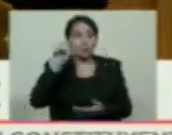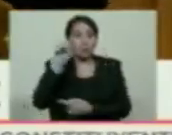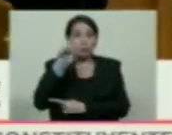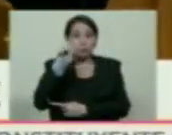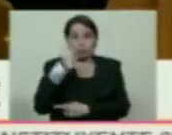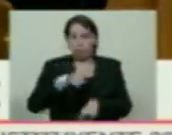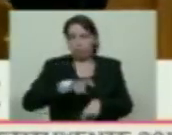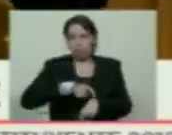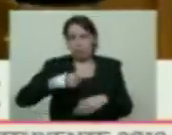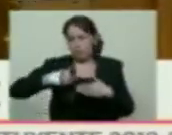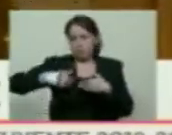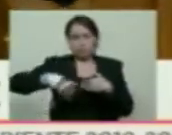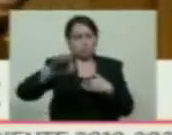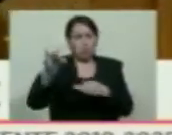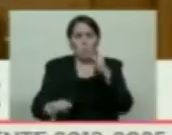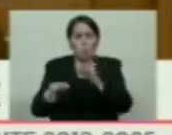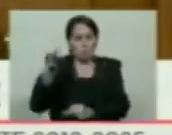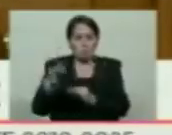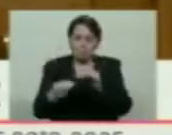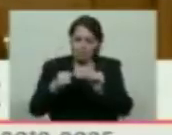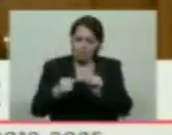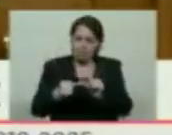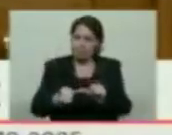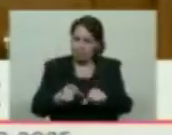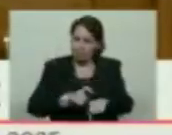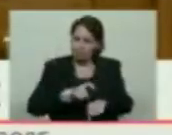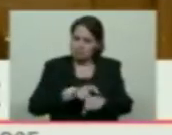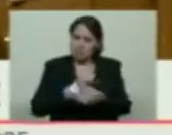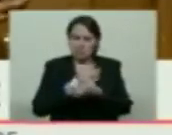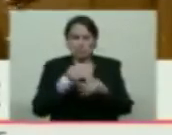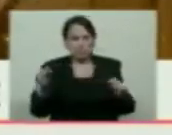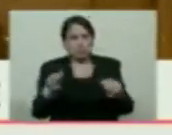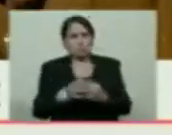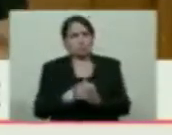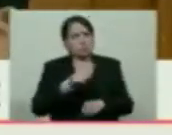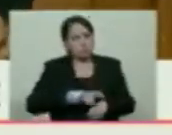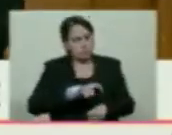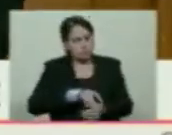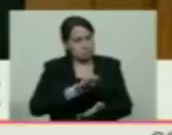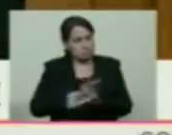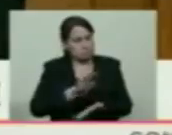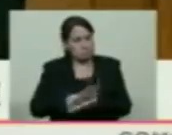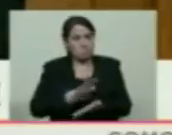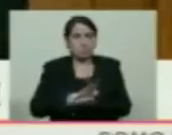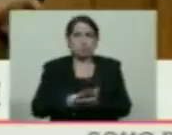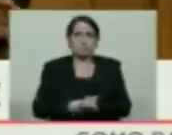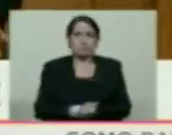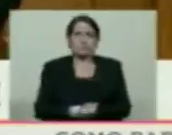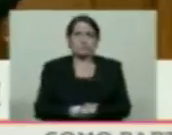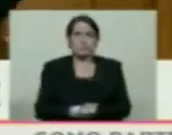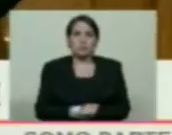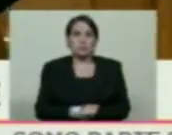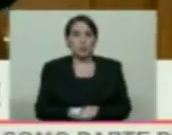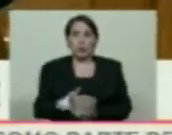justicia. Démosle el tiempo a la justicia. La justicia tiene sus tiempos, tiene sus momentos, tiene sus instancias. Lo que